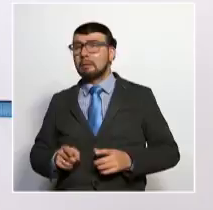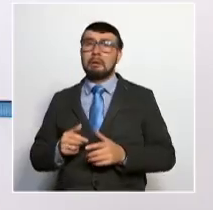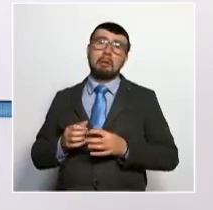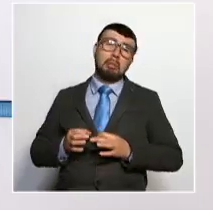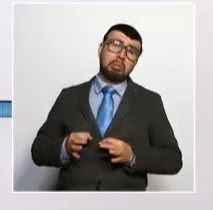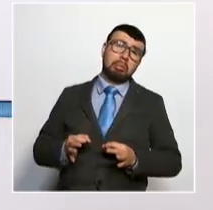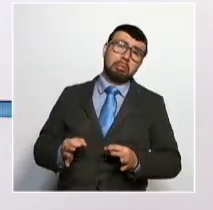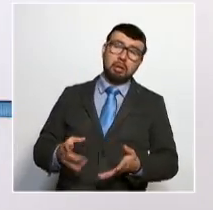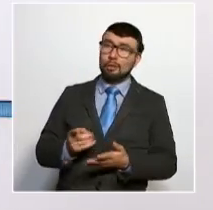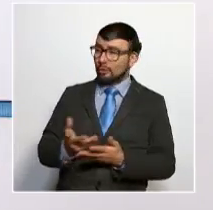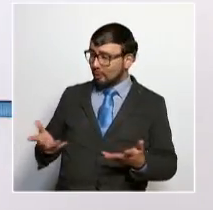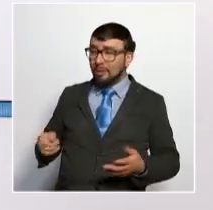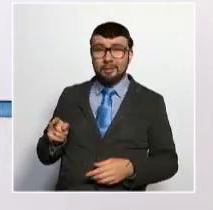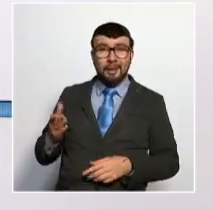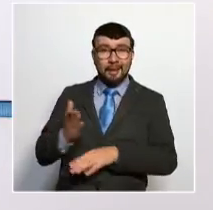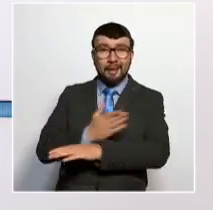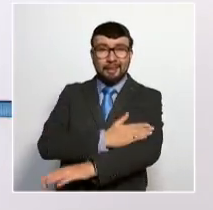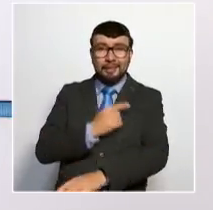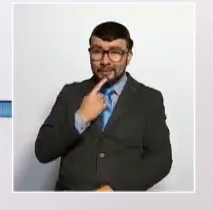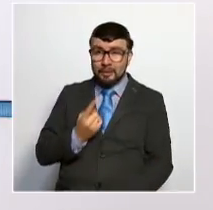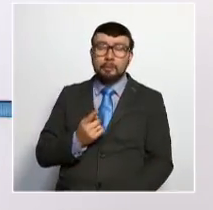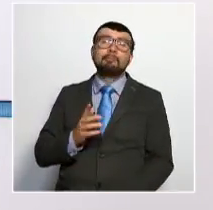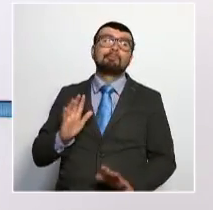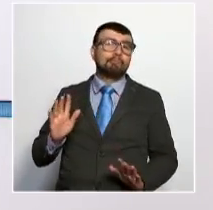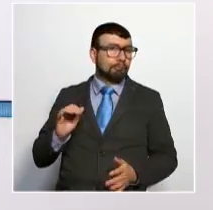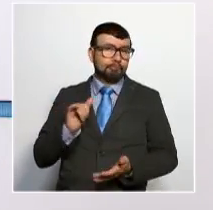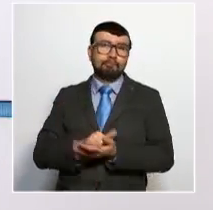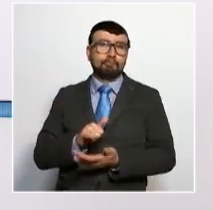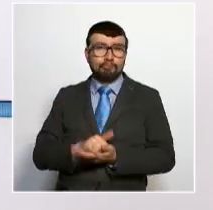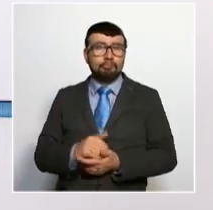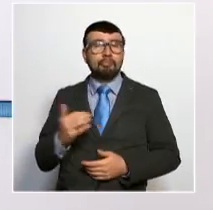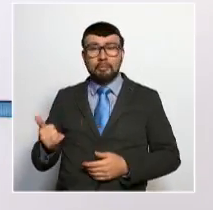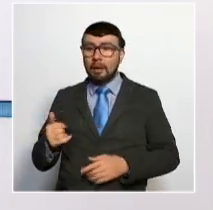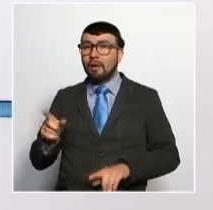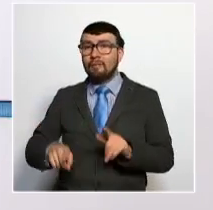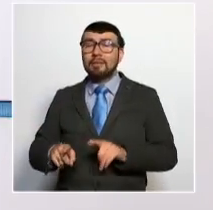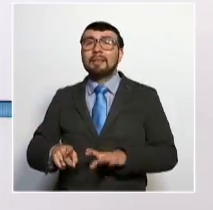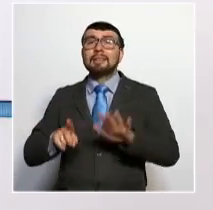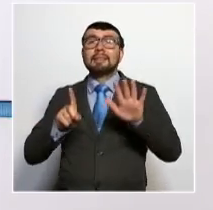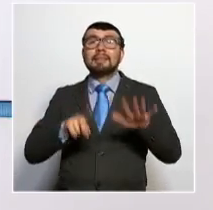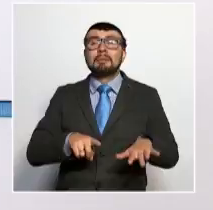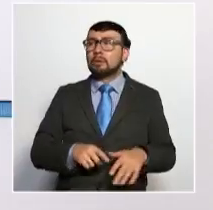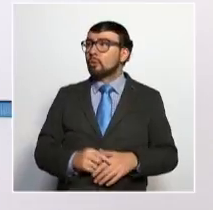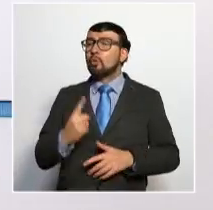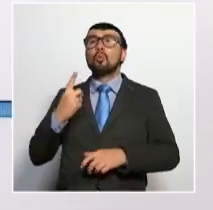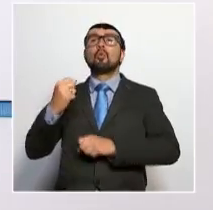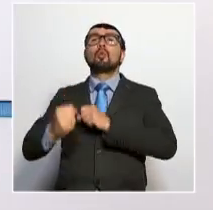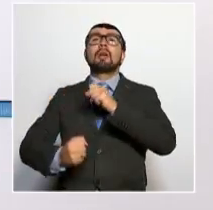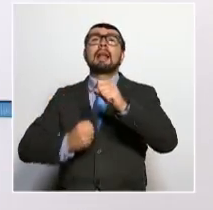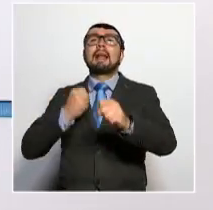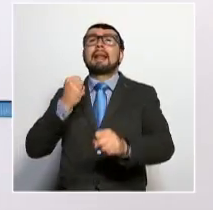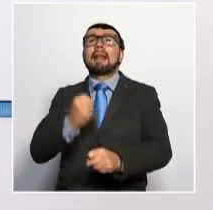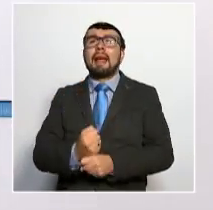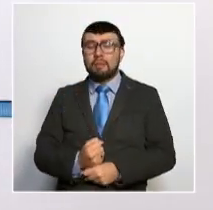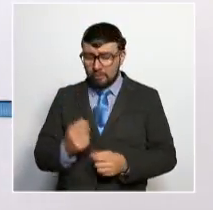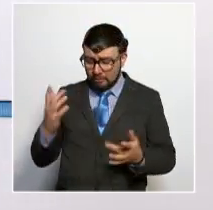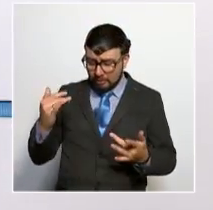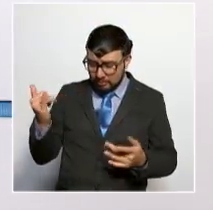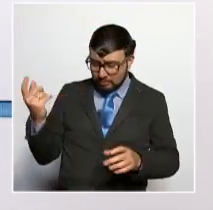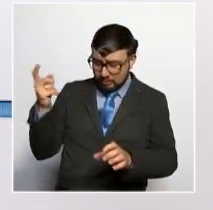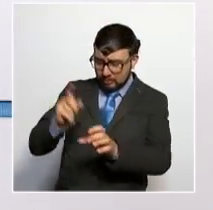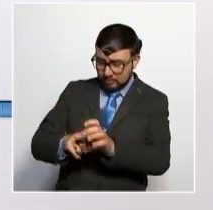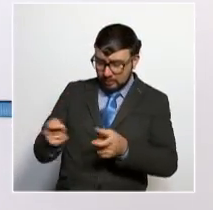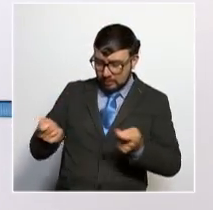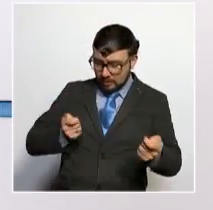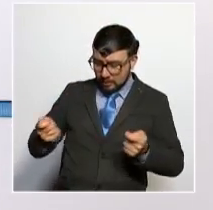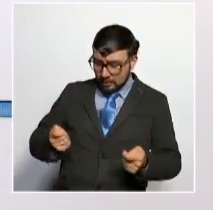trámites en las EPS pueden ser tan largos como tiempos de espera de 6 meses hasta 1 año para ir con la especialidad, y lo otro que si de pronto la